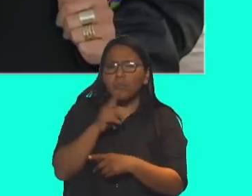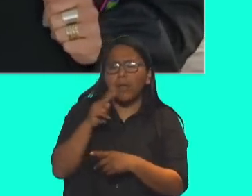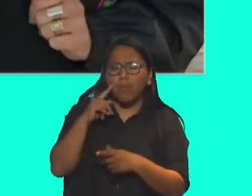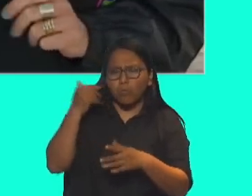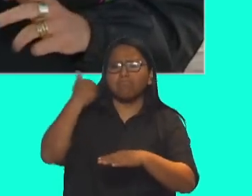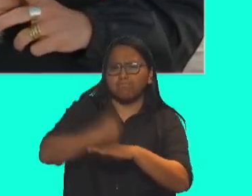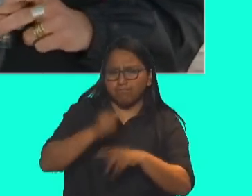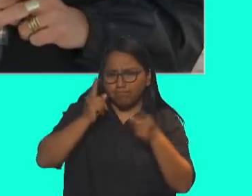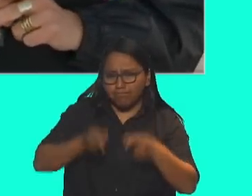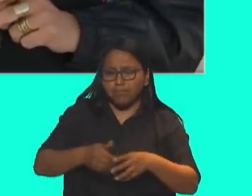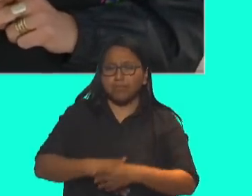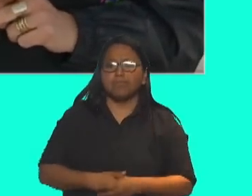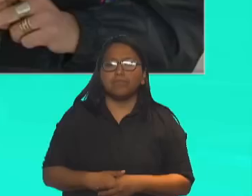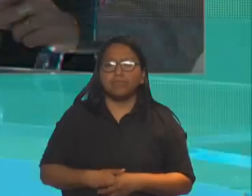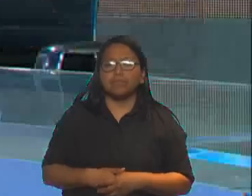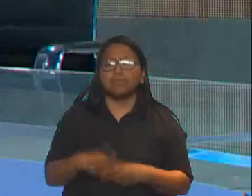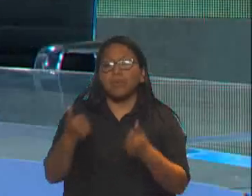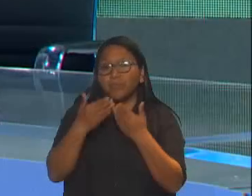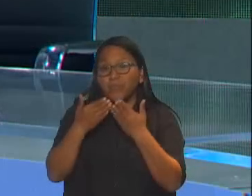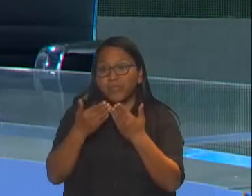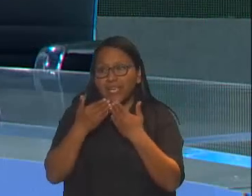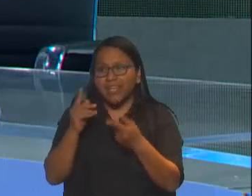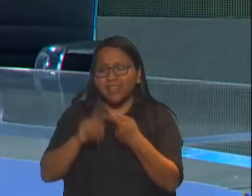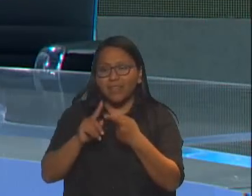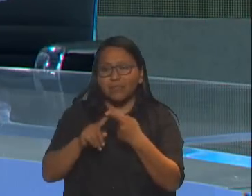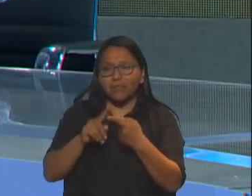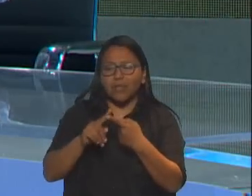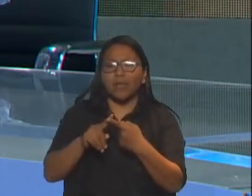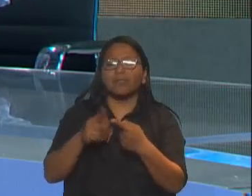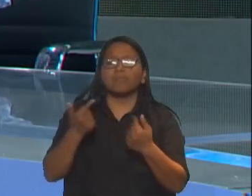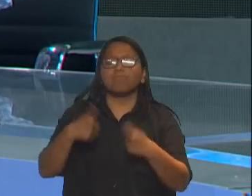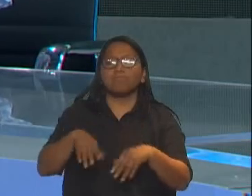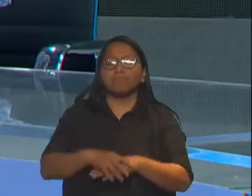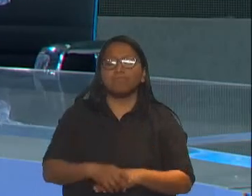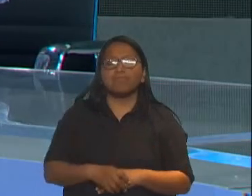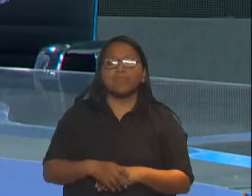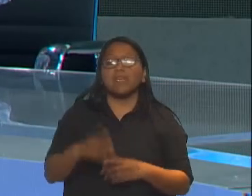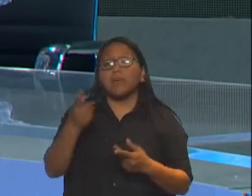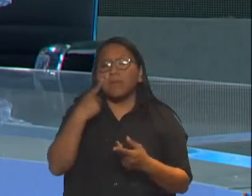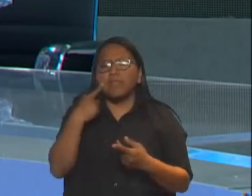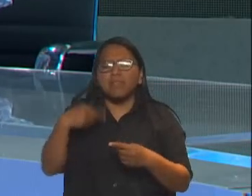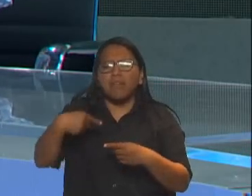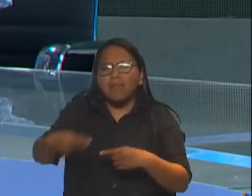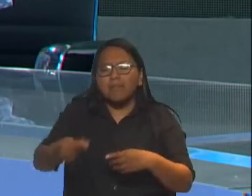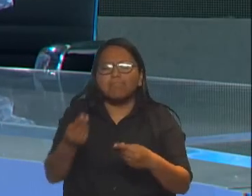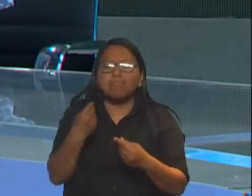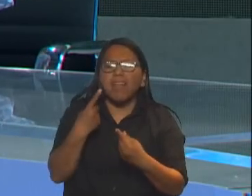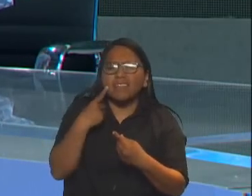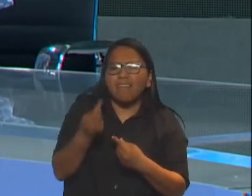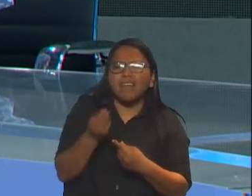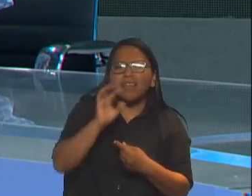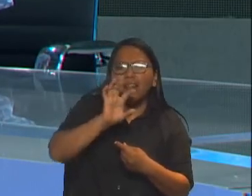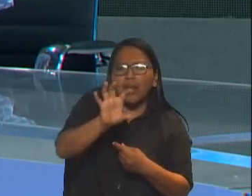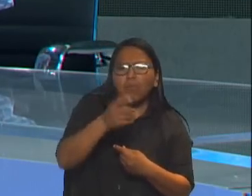allí presente también si se le agradecemos muchísimo el contacto y vamos a seguir escuchando y bueno conociendo qué es lo que está pasando en la provincia de